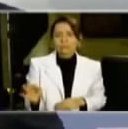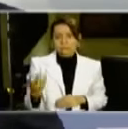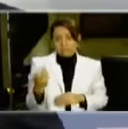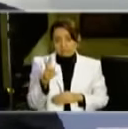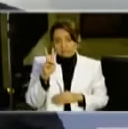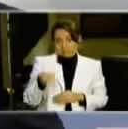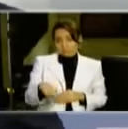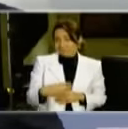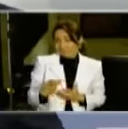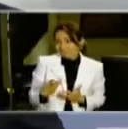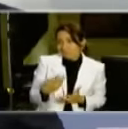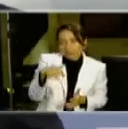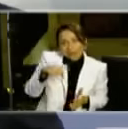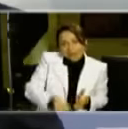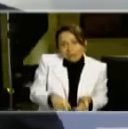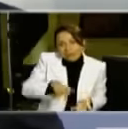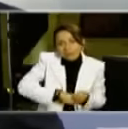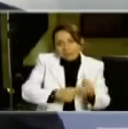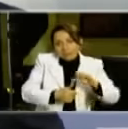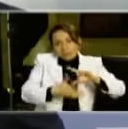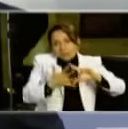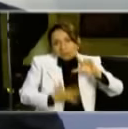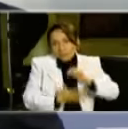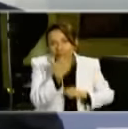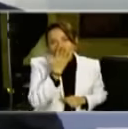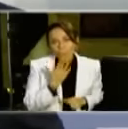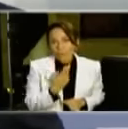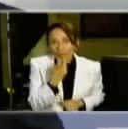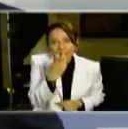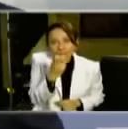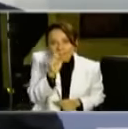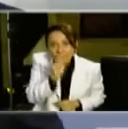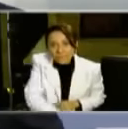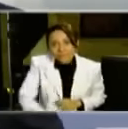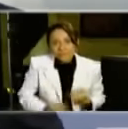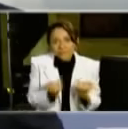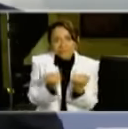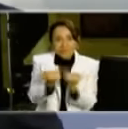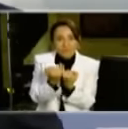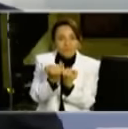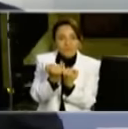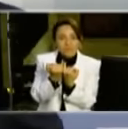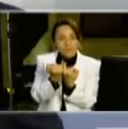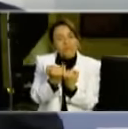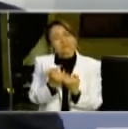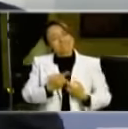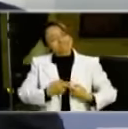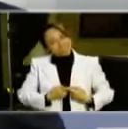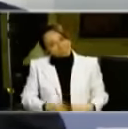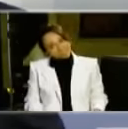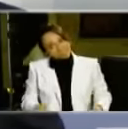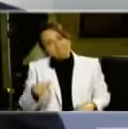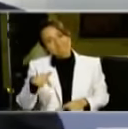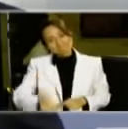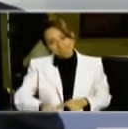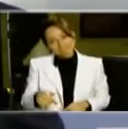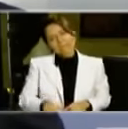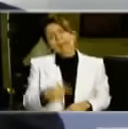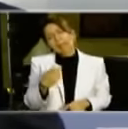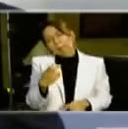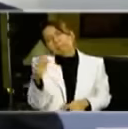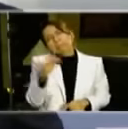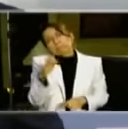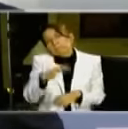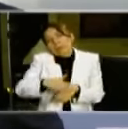no existe tampoco en nuestra región. Creo que hay una serie de obstáculos todavía que son probablemente producto de nuestro